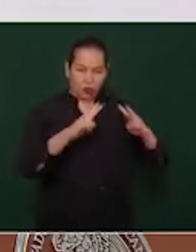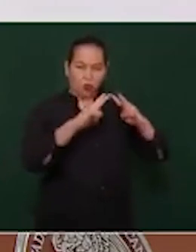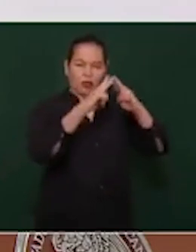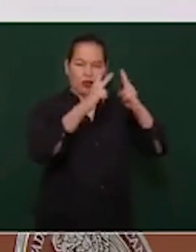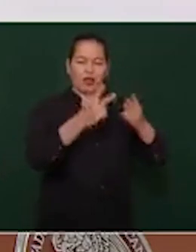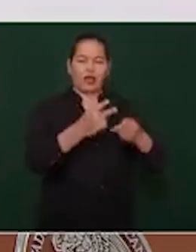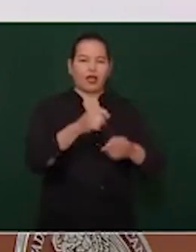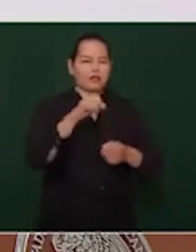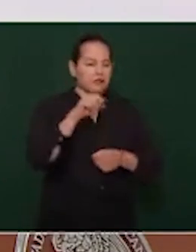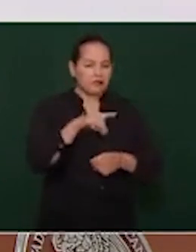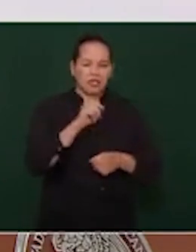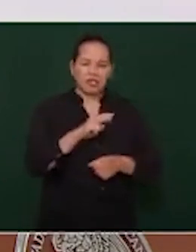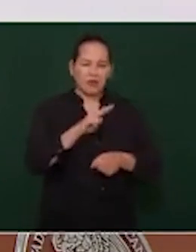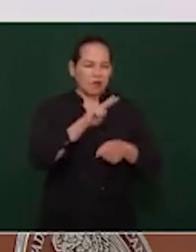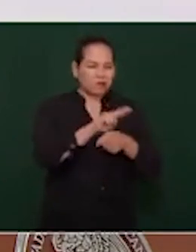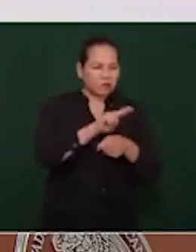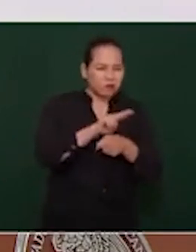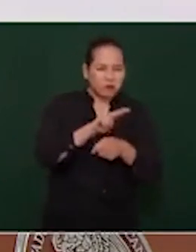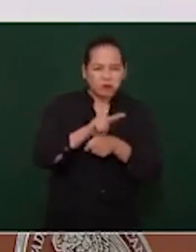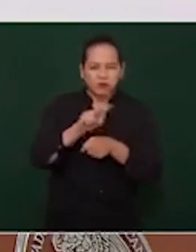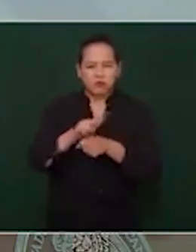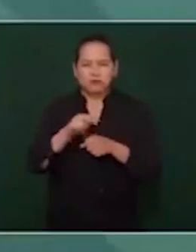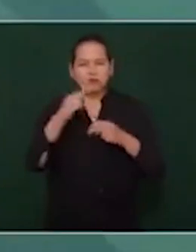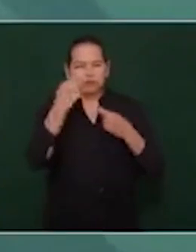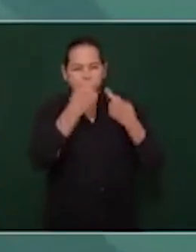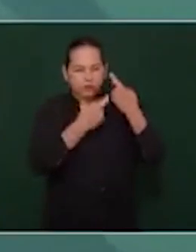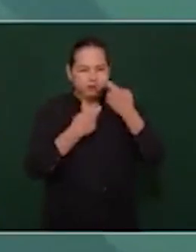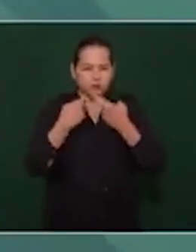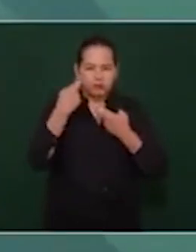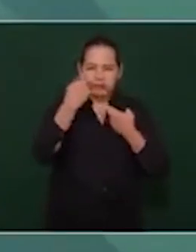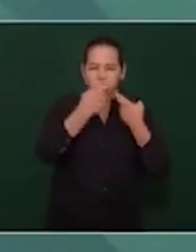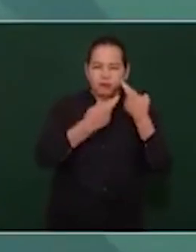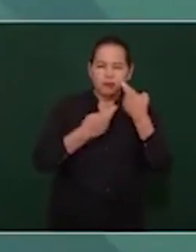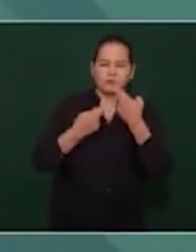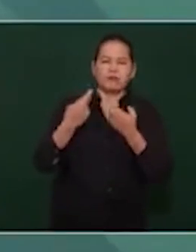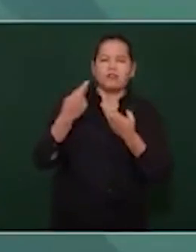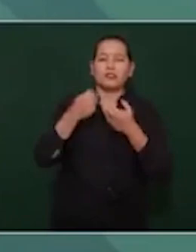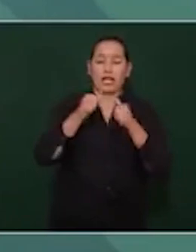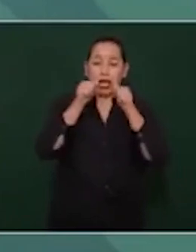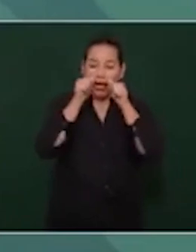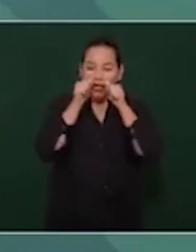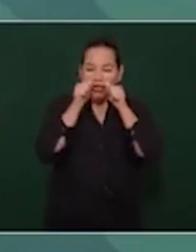están en constante observación, análisis y pendientes de las alertas,